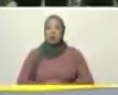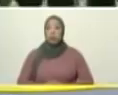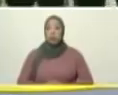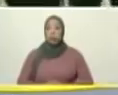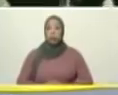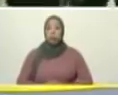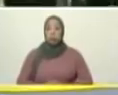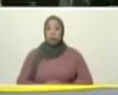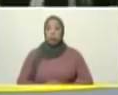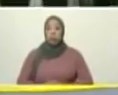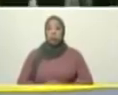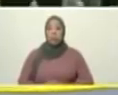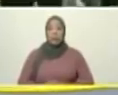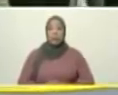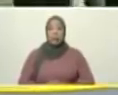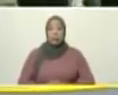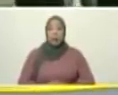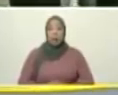Ya lo voy a decir.